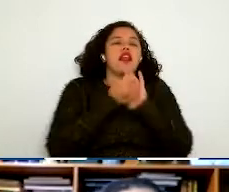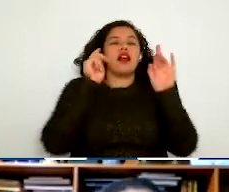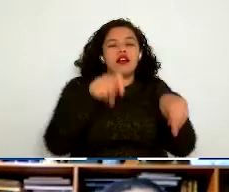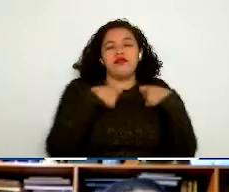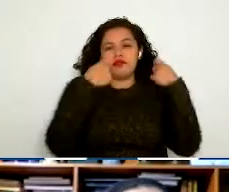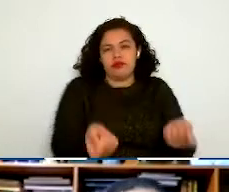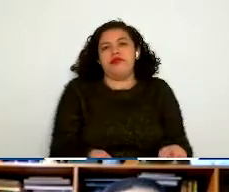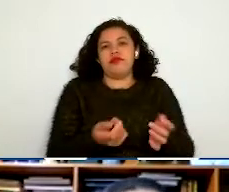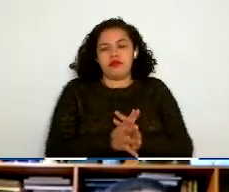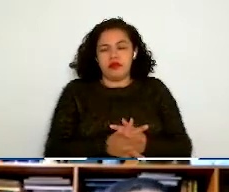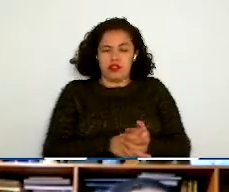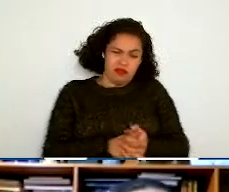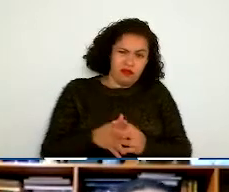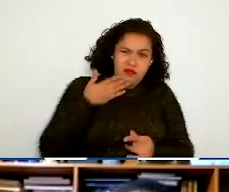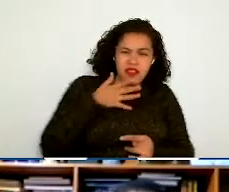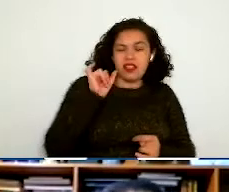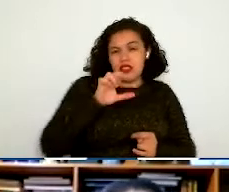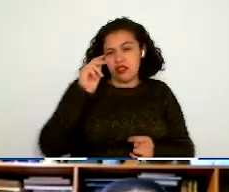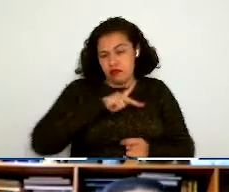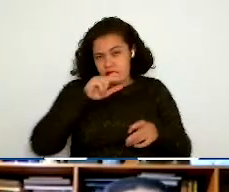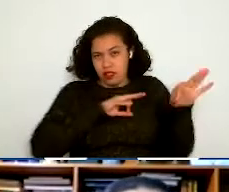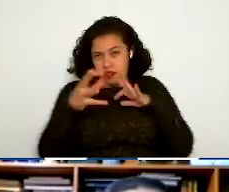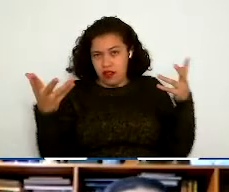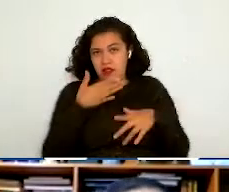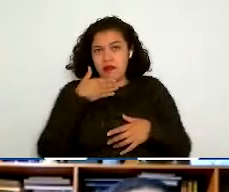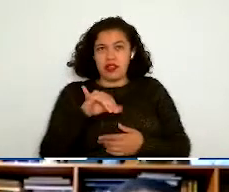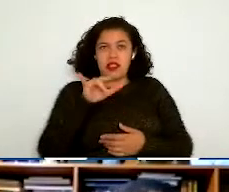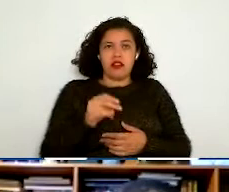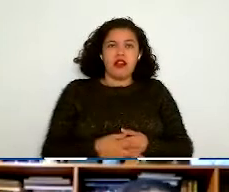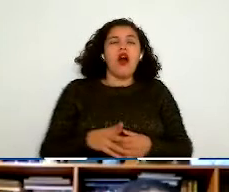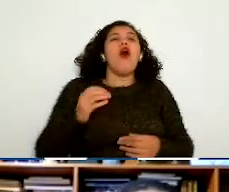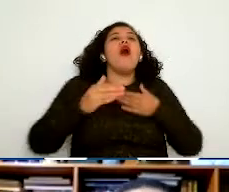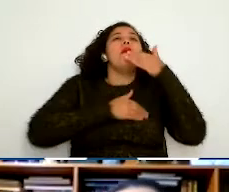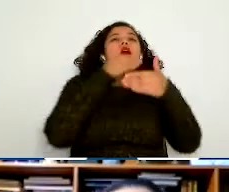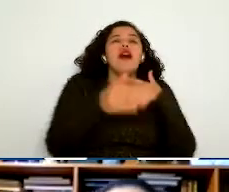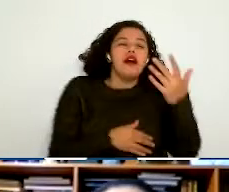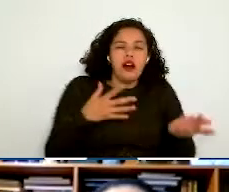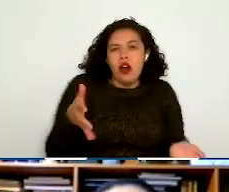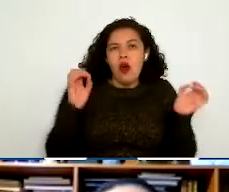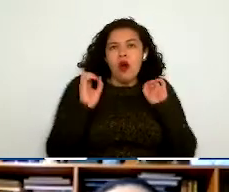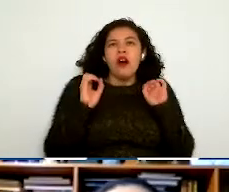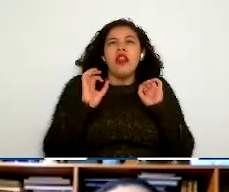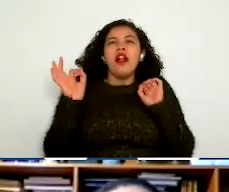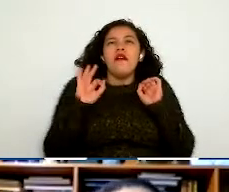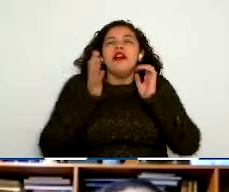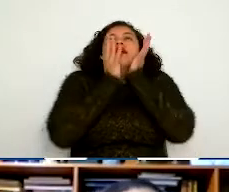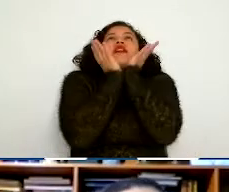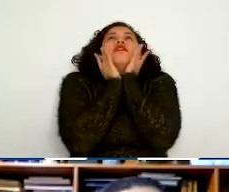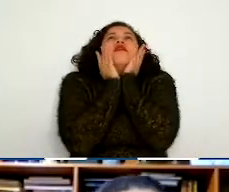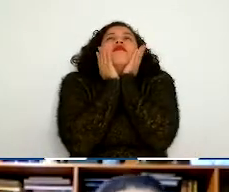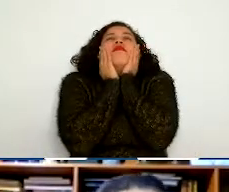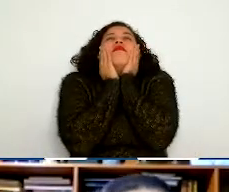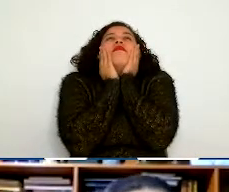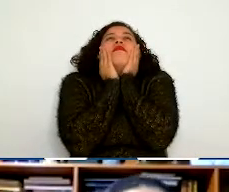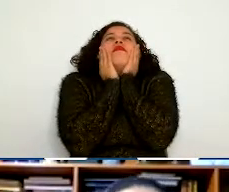decir, hice bien o no hice bien mi trabajo o el proceso, ¿no? O si fuera algún